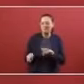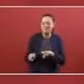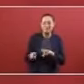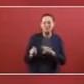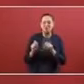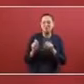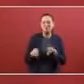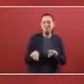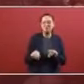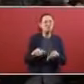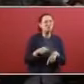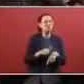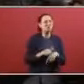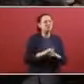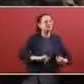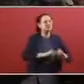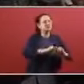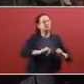otras dependencias.